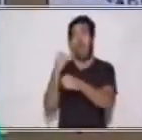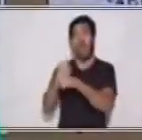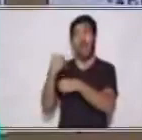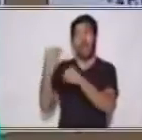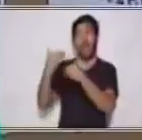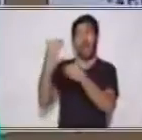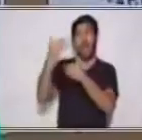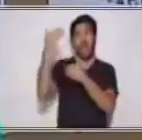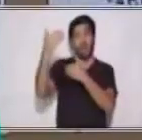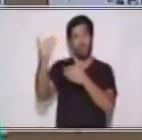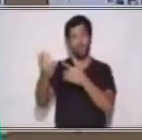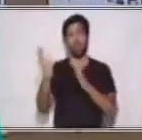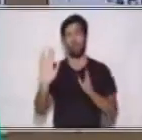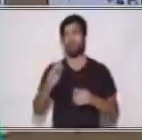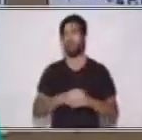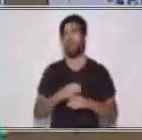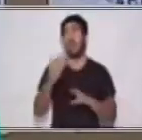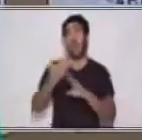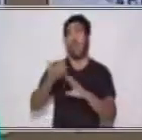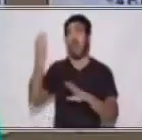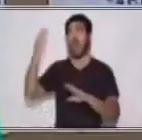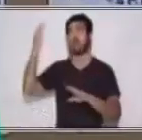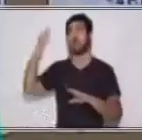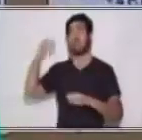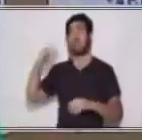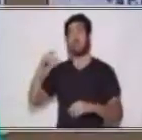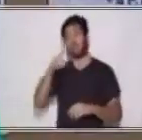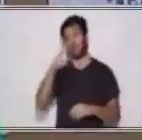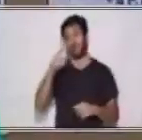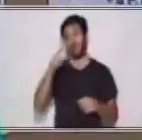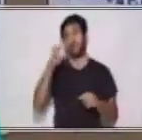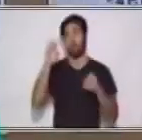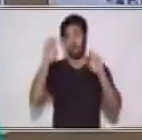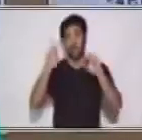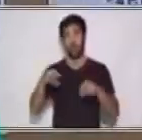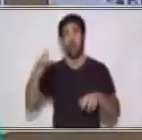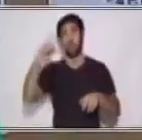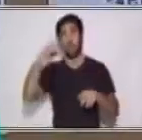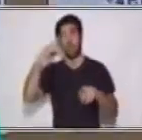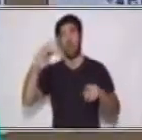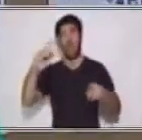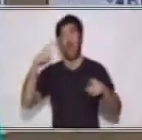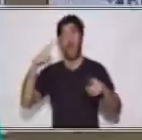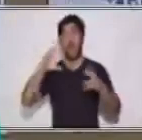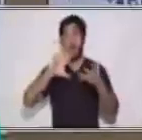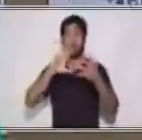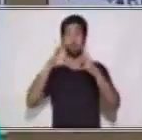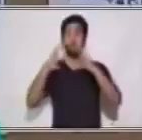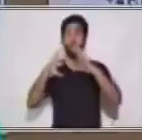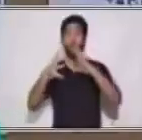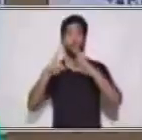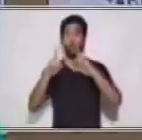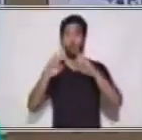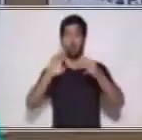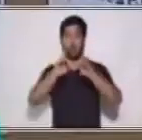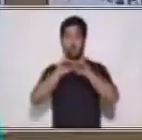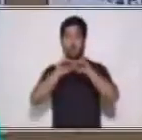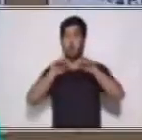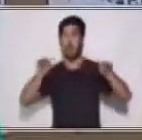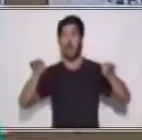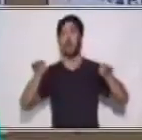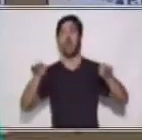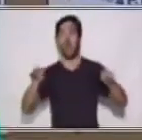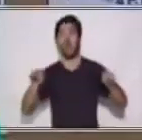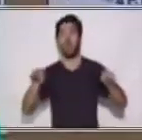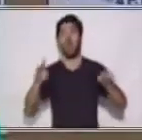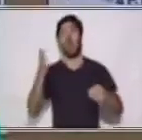creía en alguna parte, en algún momento de la historia, que la Tierra era plana. Y entonces no discutían esa idea, pero eso